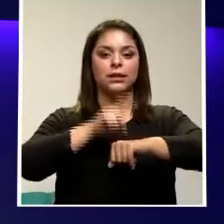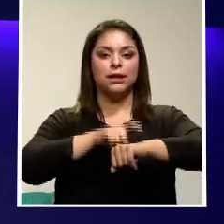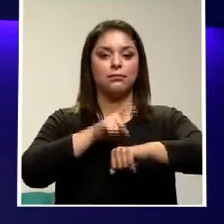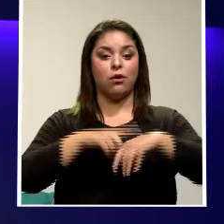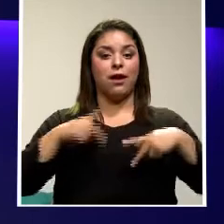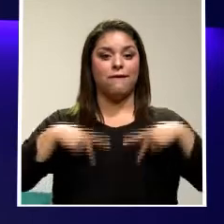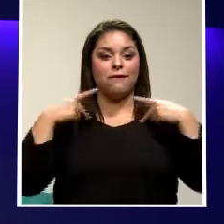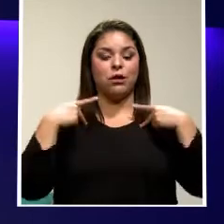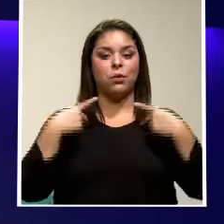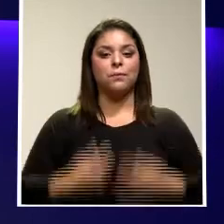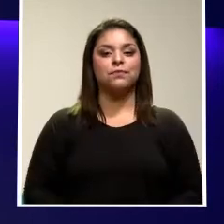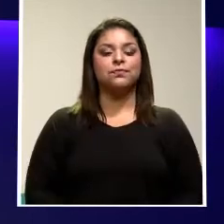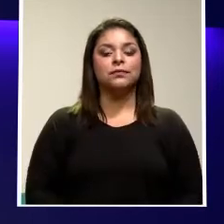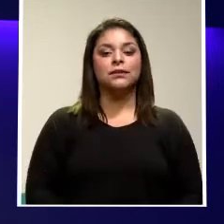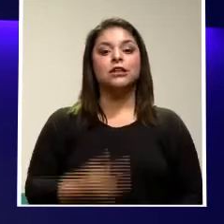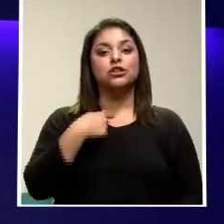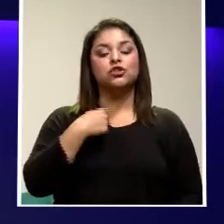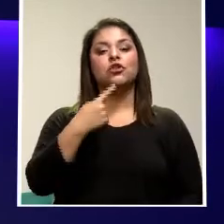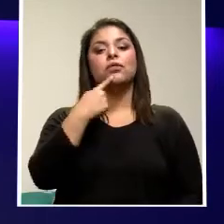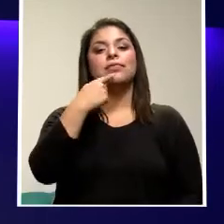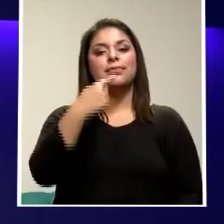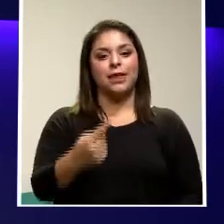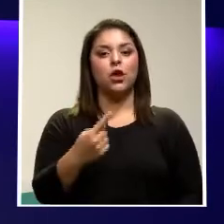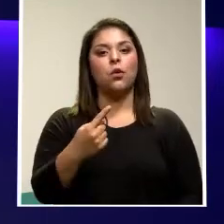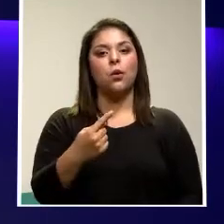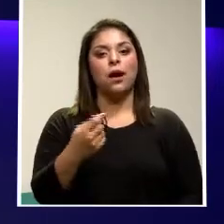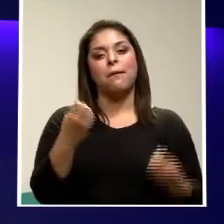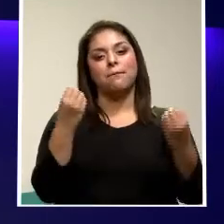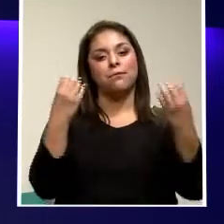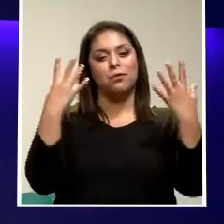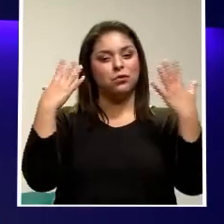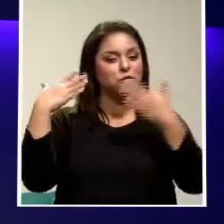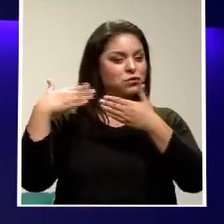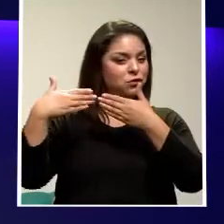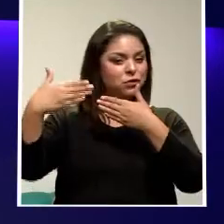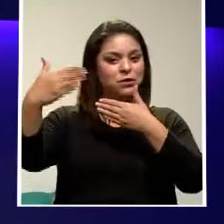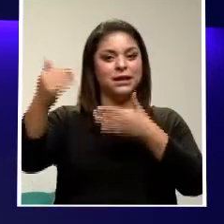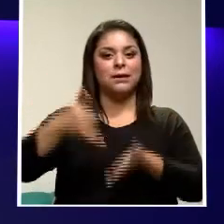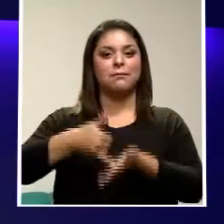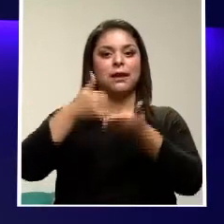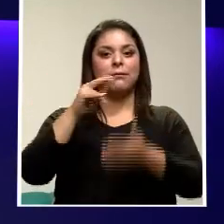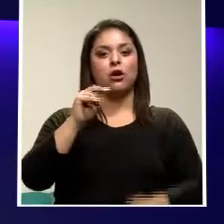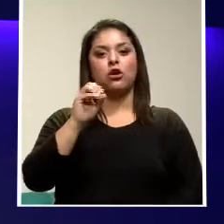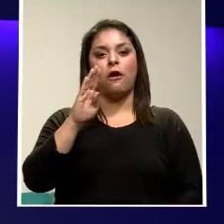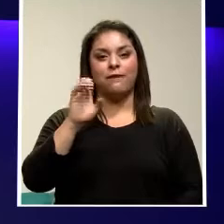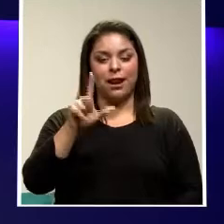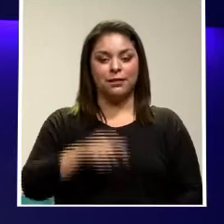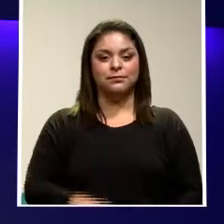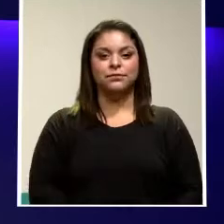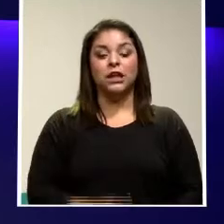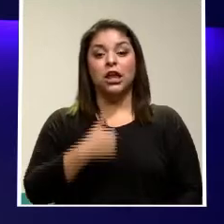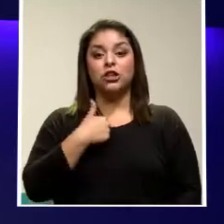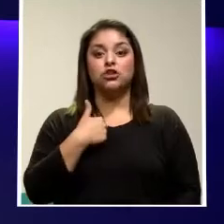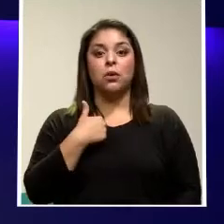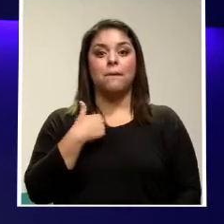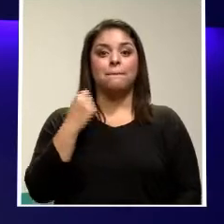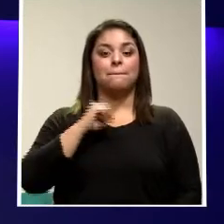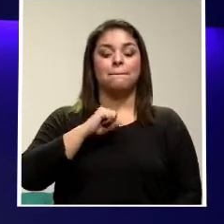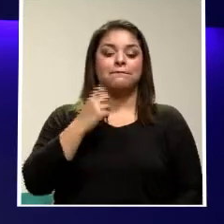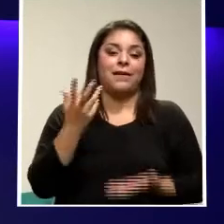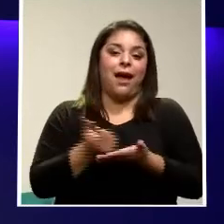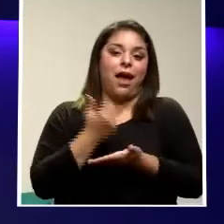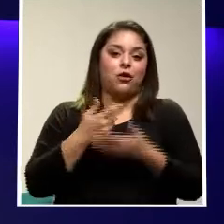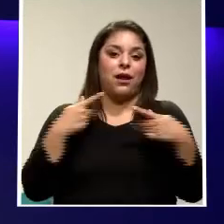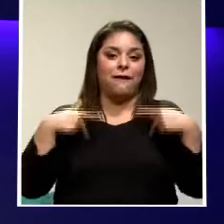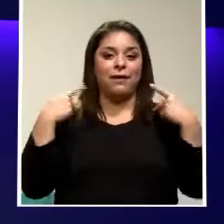yo, a muchas distancias del premio Nobel, y que me gano la vida con el periodismo y las palabras, que